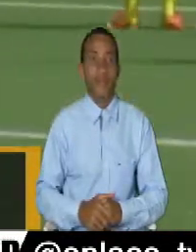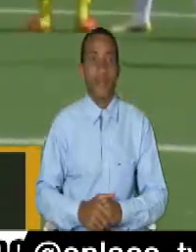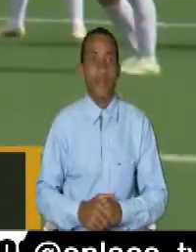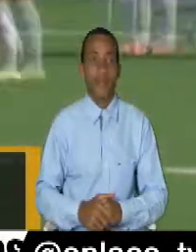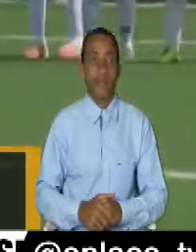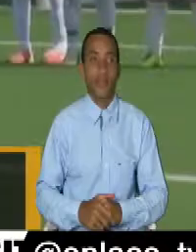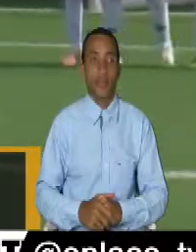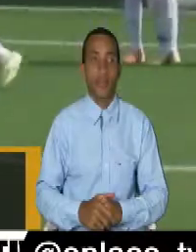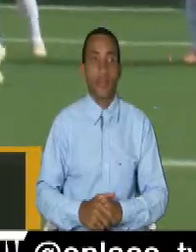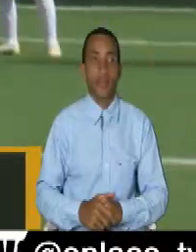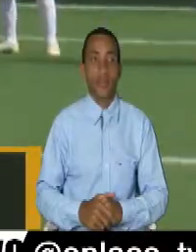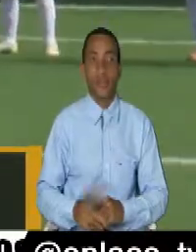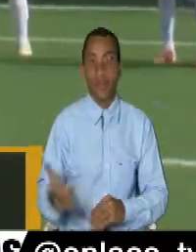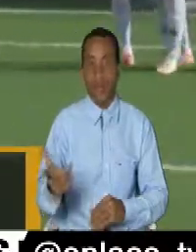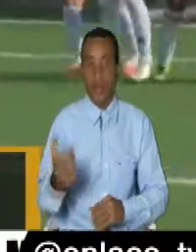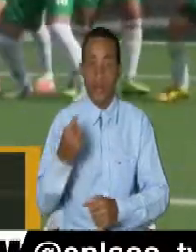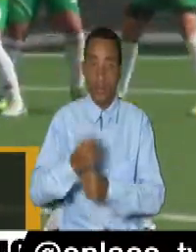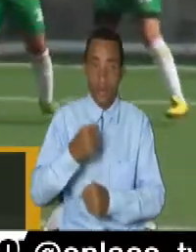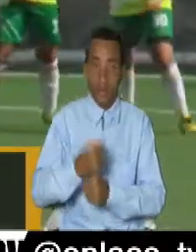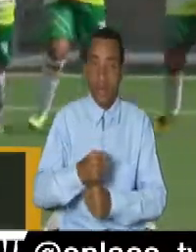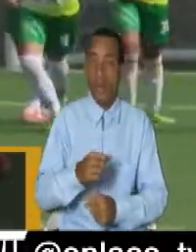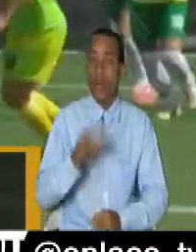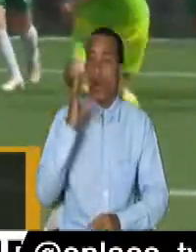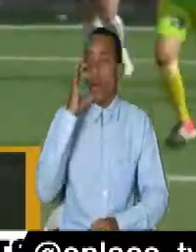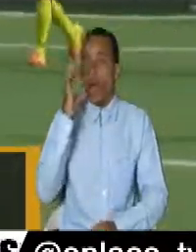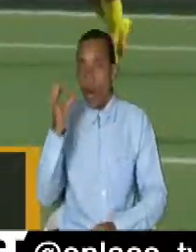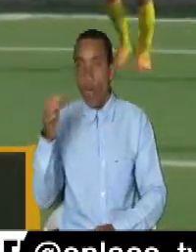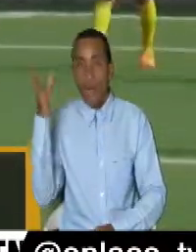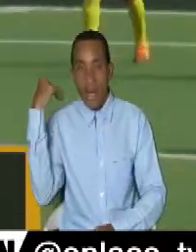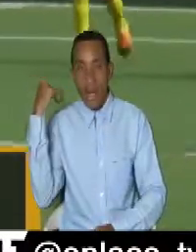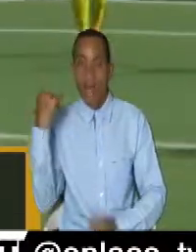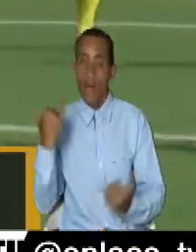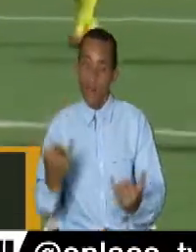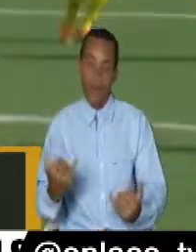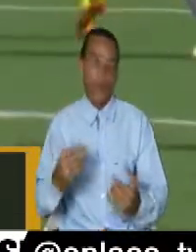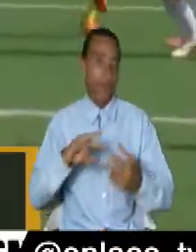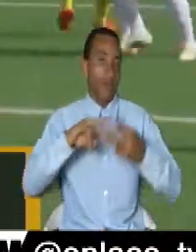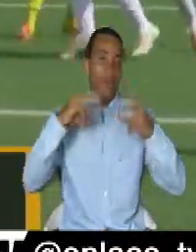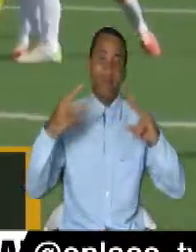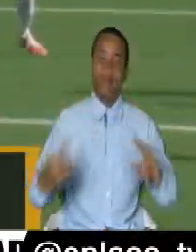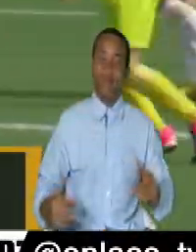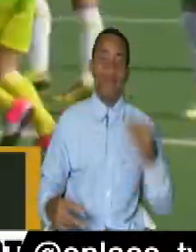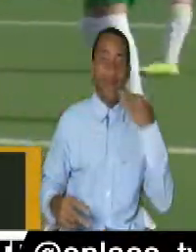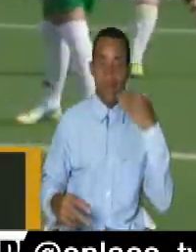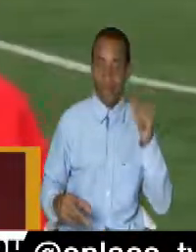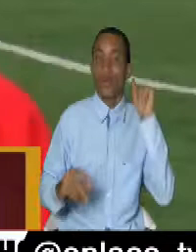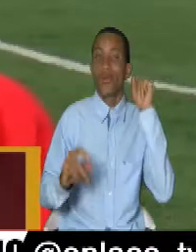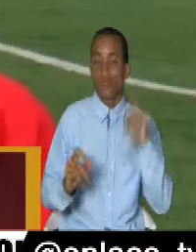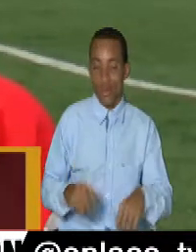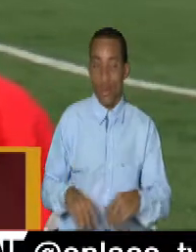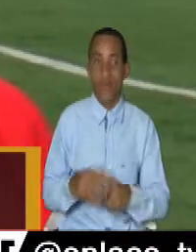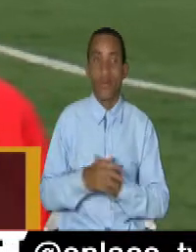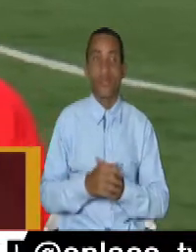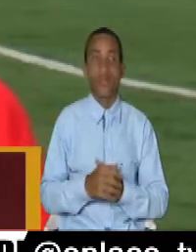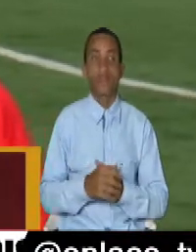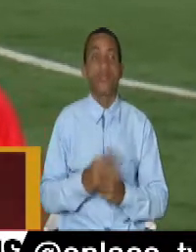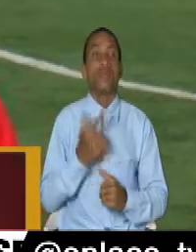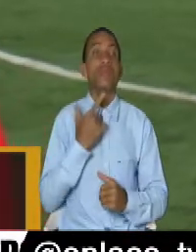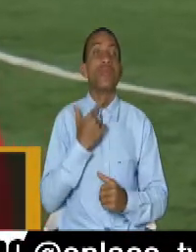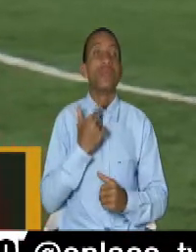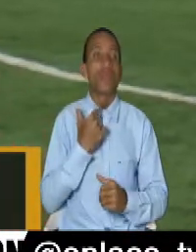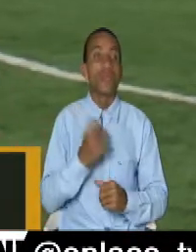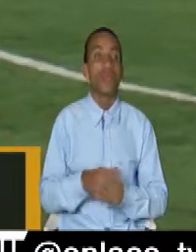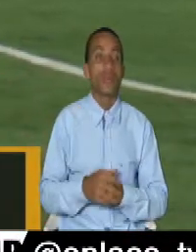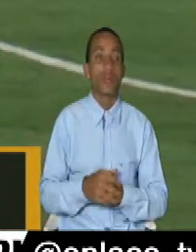Este oficio, que era considerado solo para hombres, hoy le abre las puertas y les brinda la oportunidad de hacer realidad su sueño. Me enamoré.